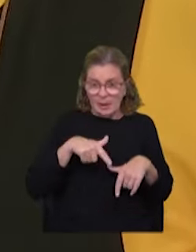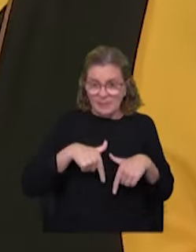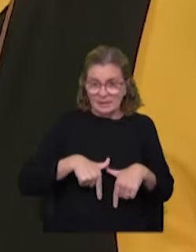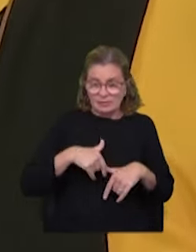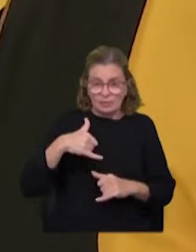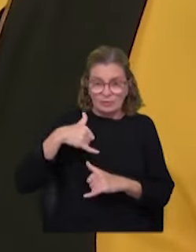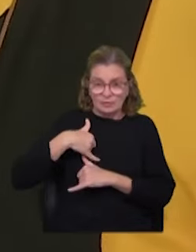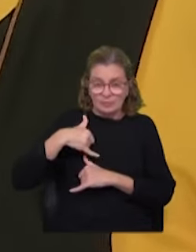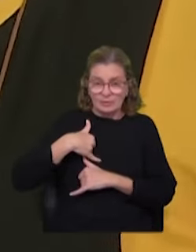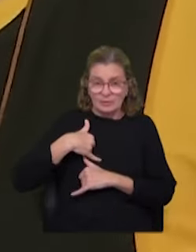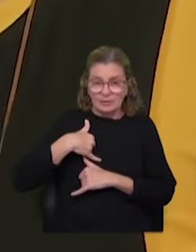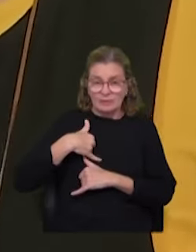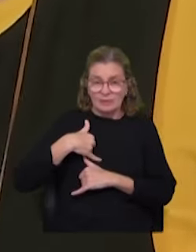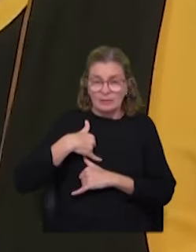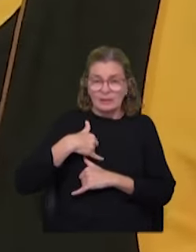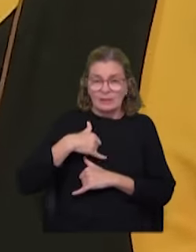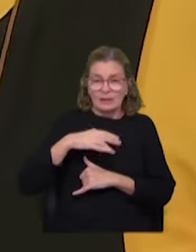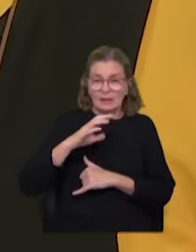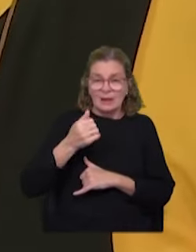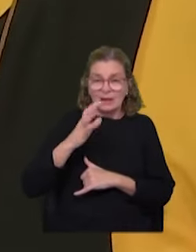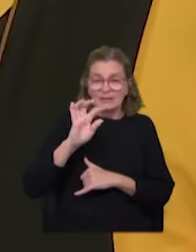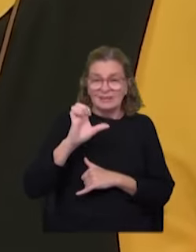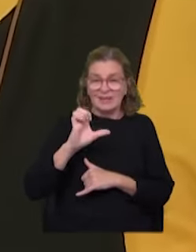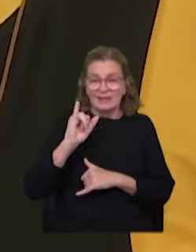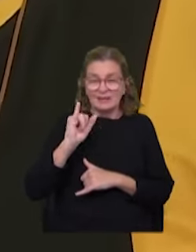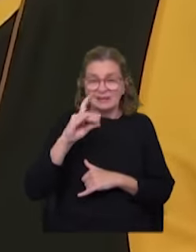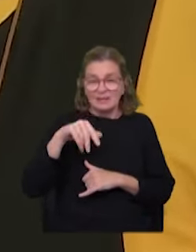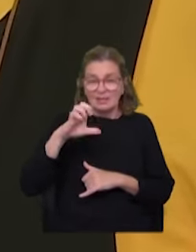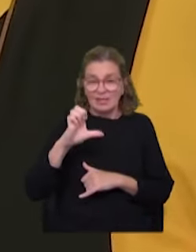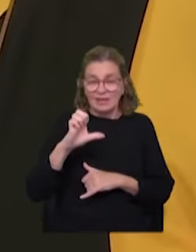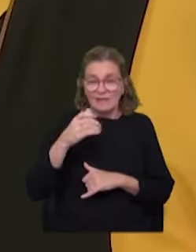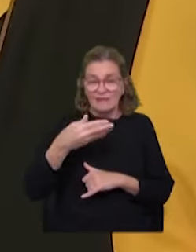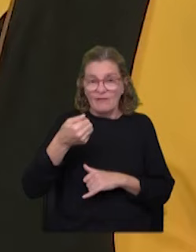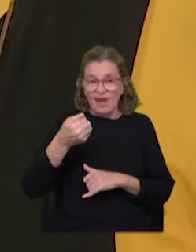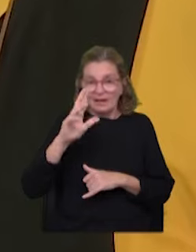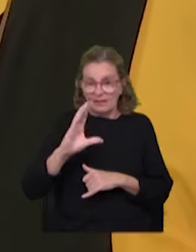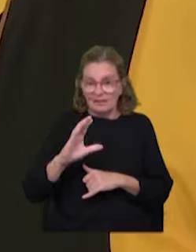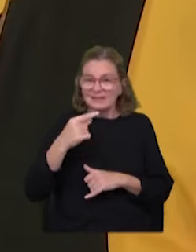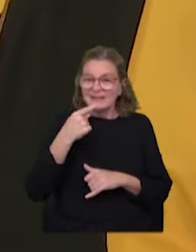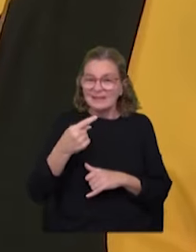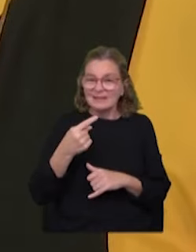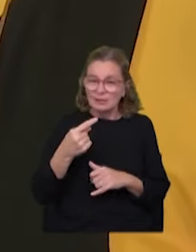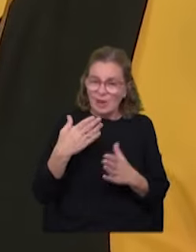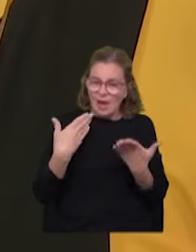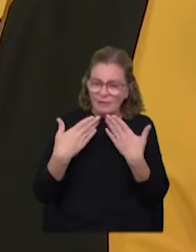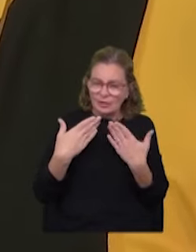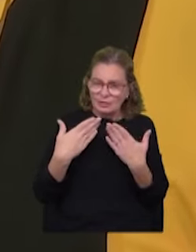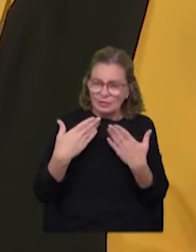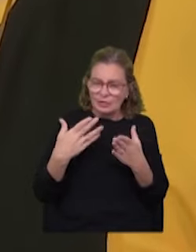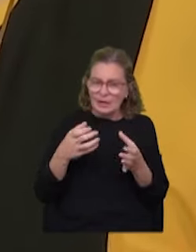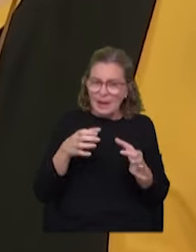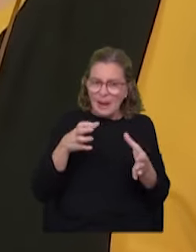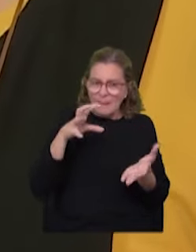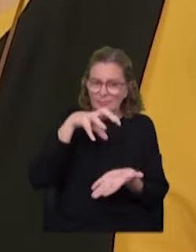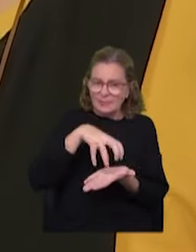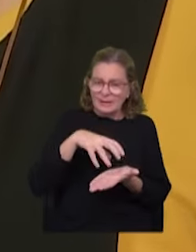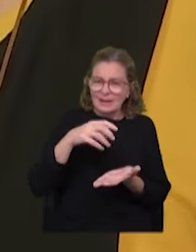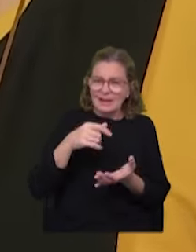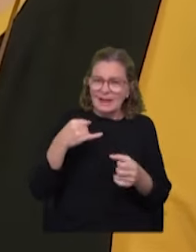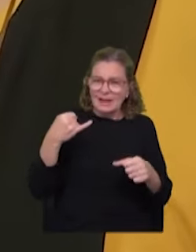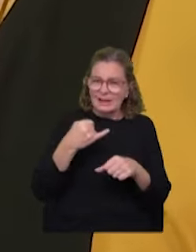defensa Armando casta debat cuando fue consultado sobre si sabía del arribo del buque ustedes hablan también de cancillería que explicó que hubo